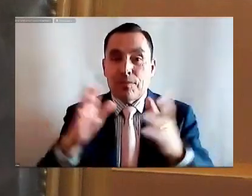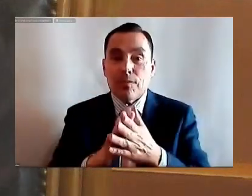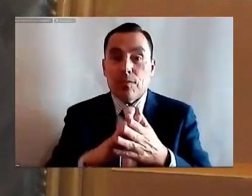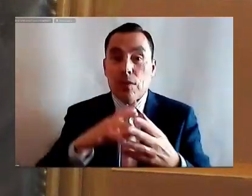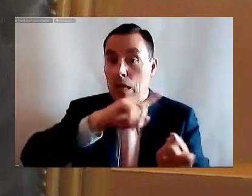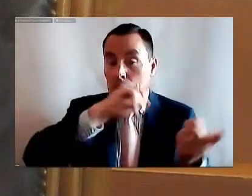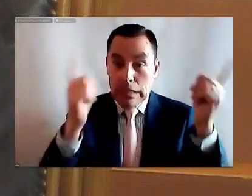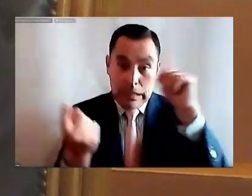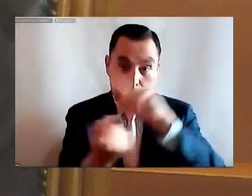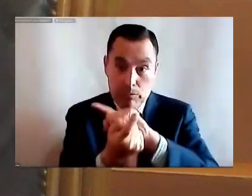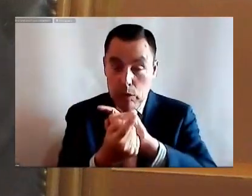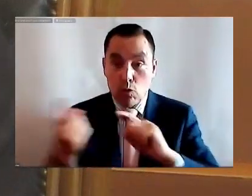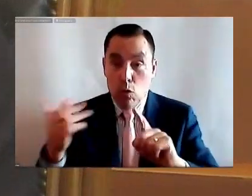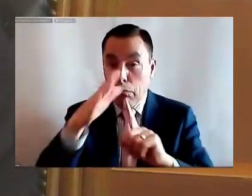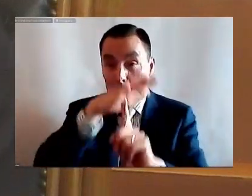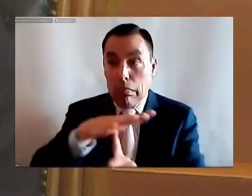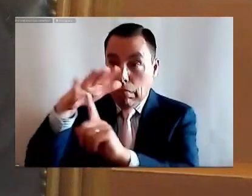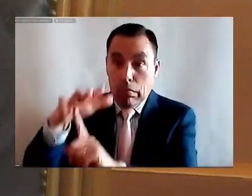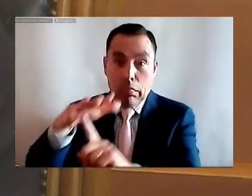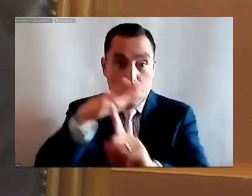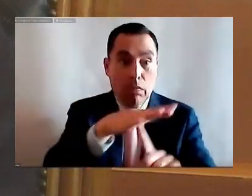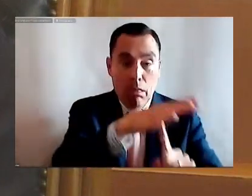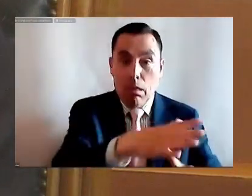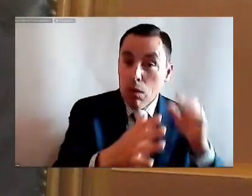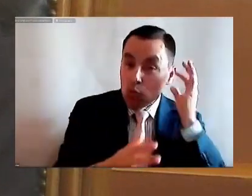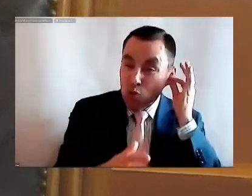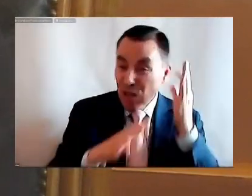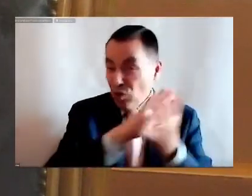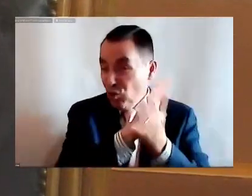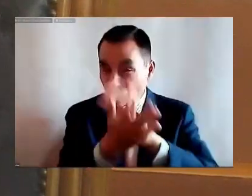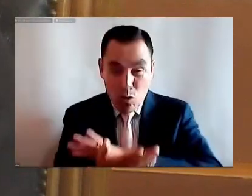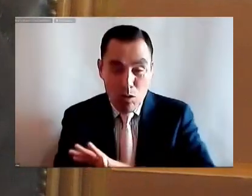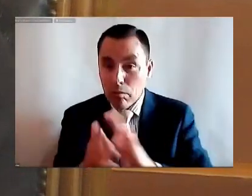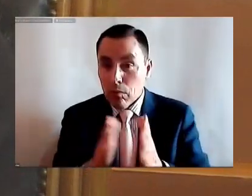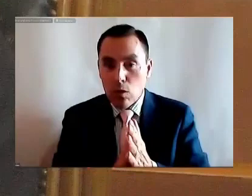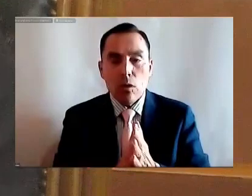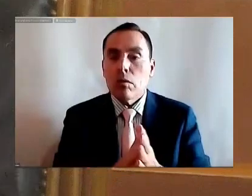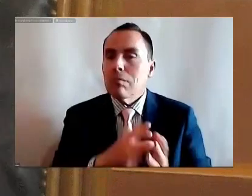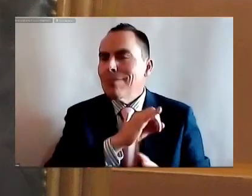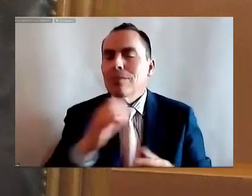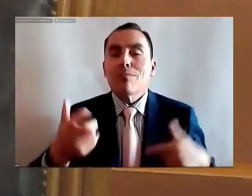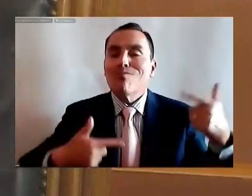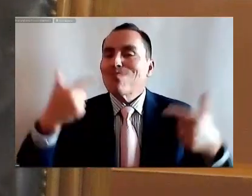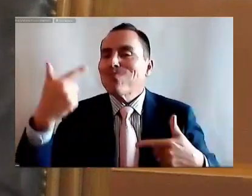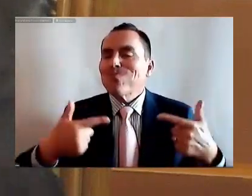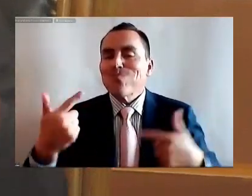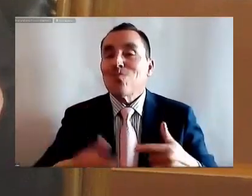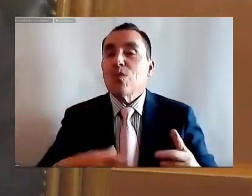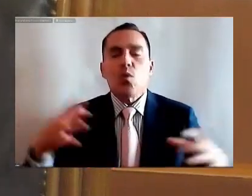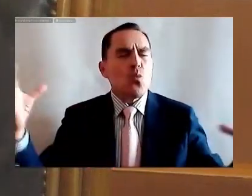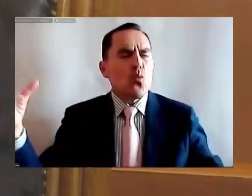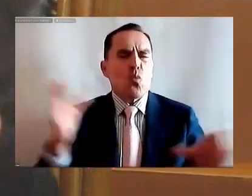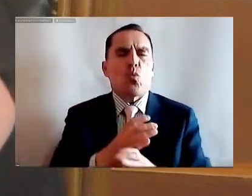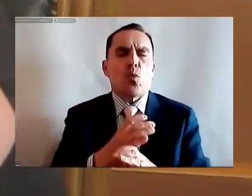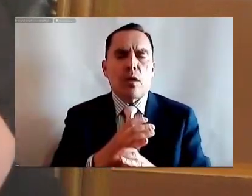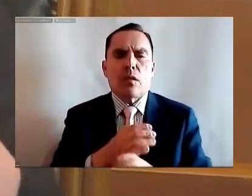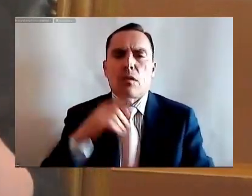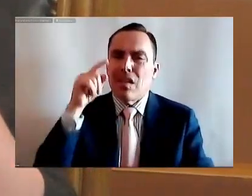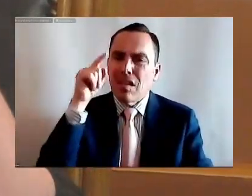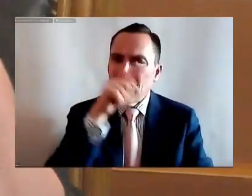en discriminación contra la mujer es políticamente fuerte. Decir esto es institución, es